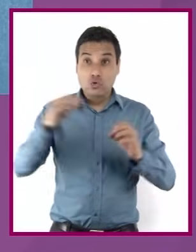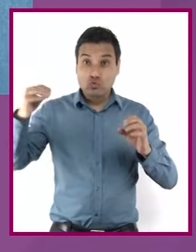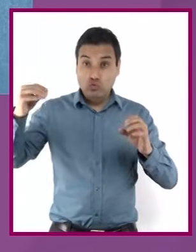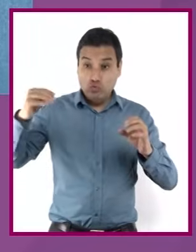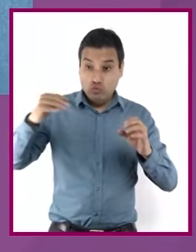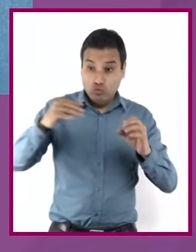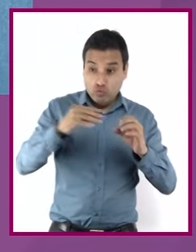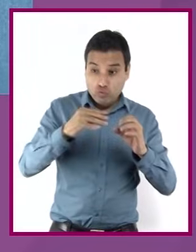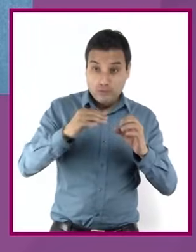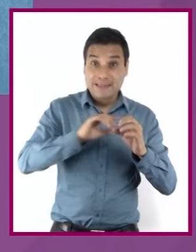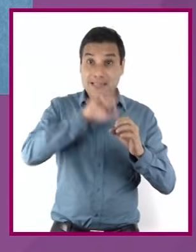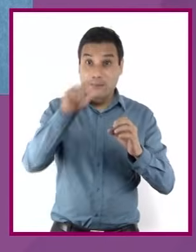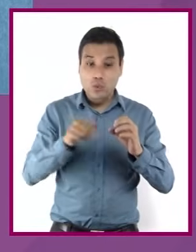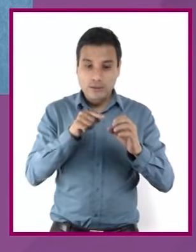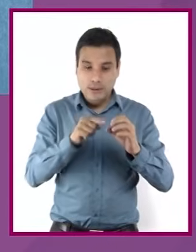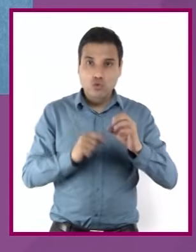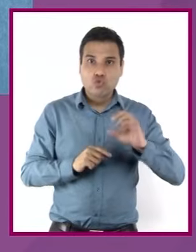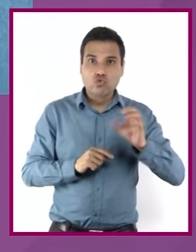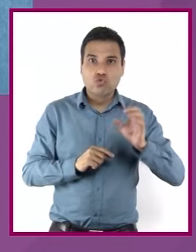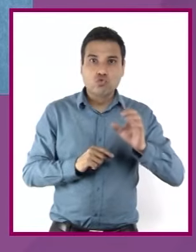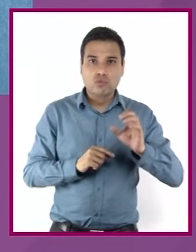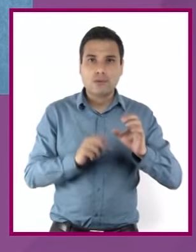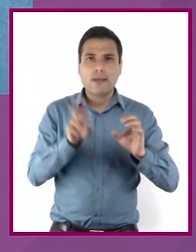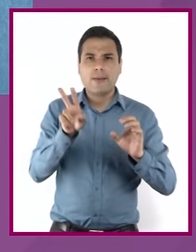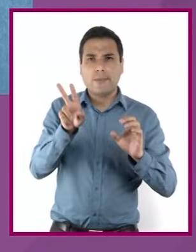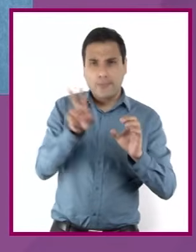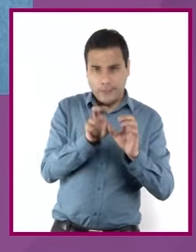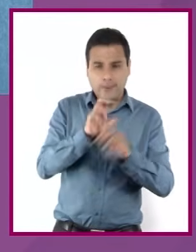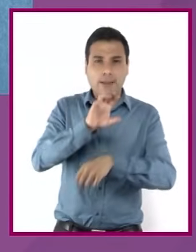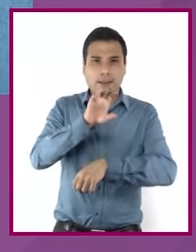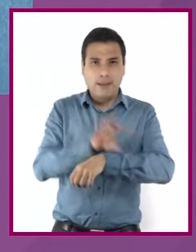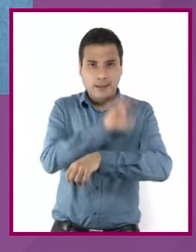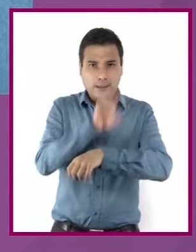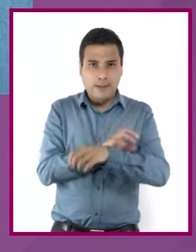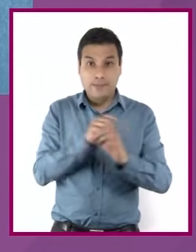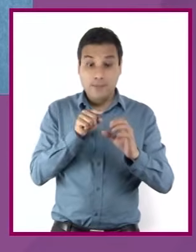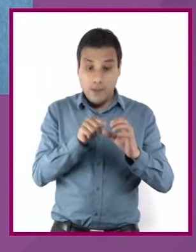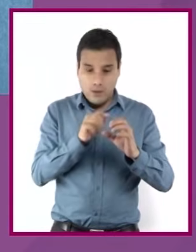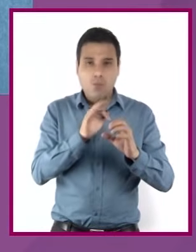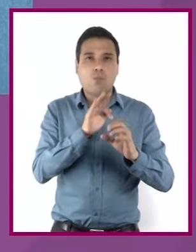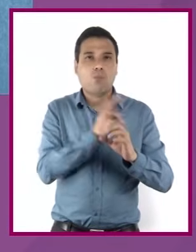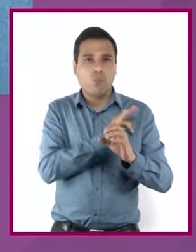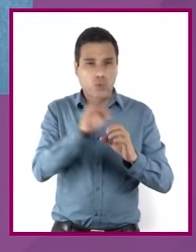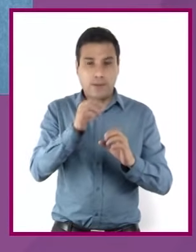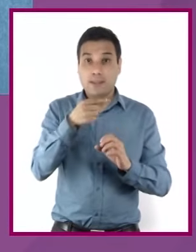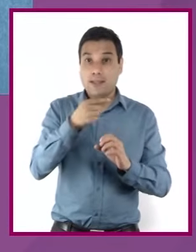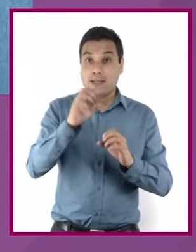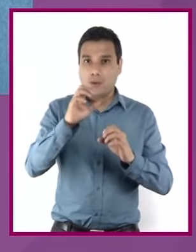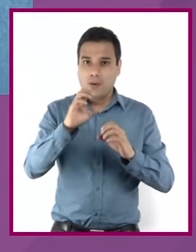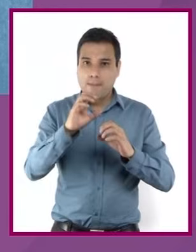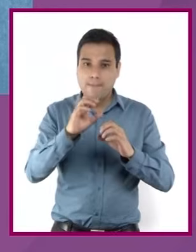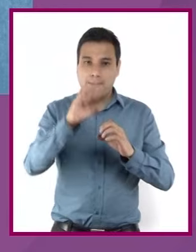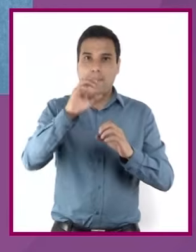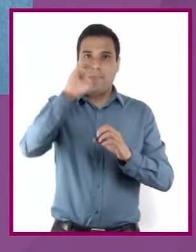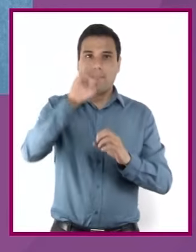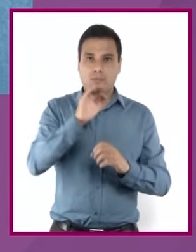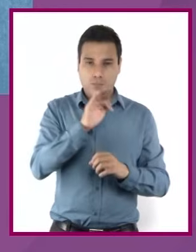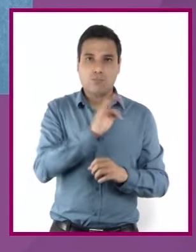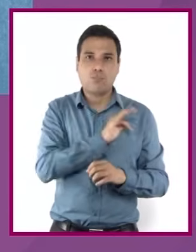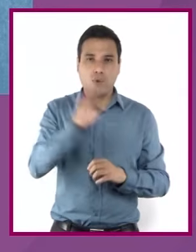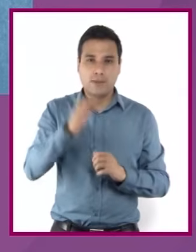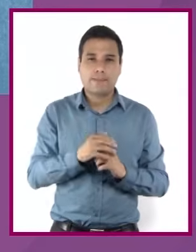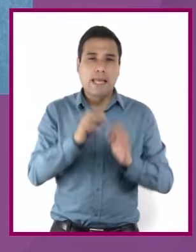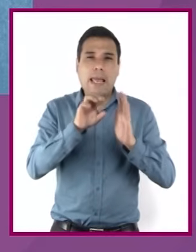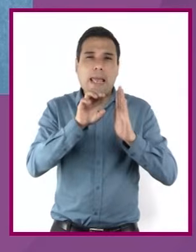y absorbía cierta cantidad de esa energía, lo que lo obligaba a pasar a órbitas superiores. Y cuando el electrón salía del estado